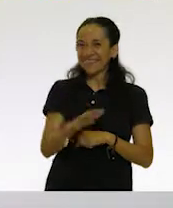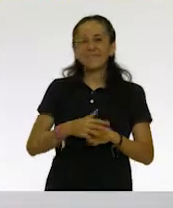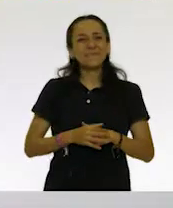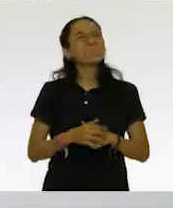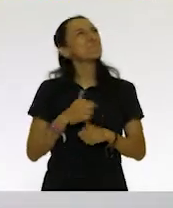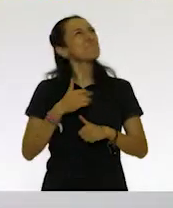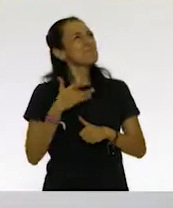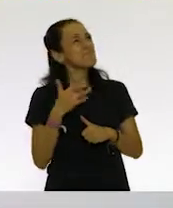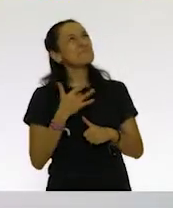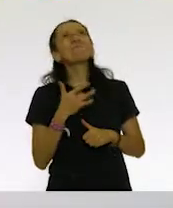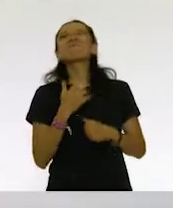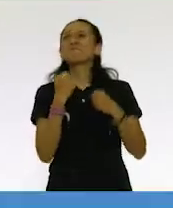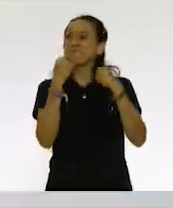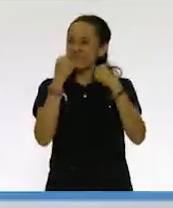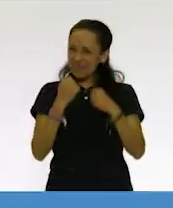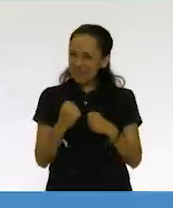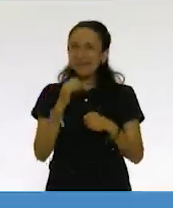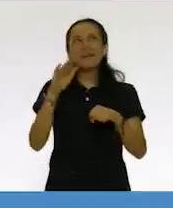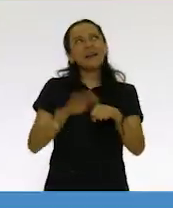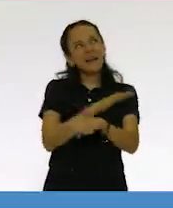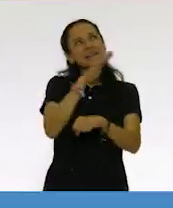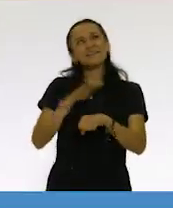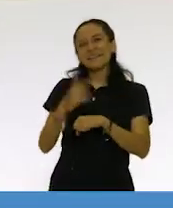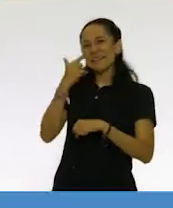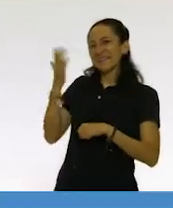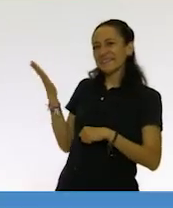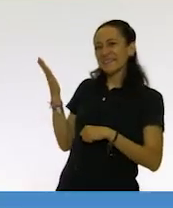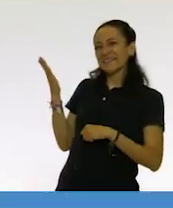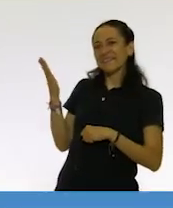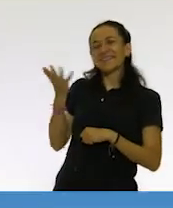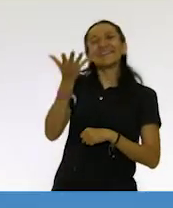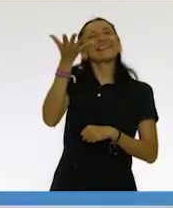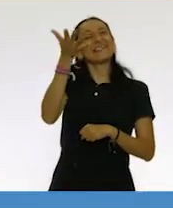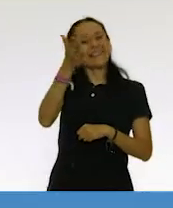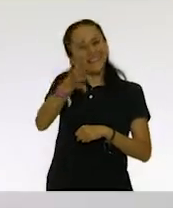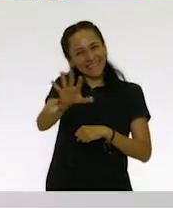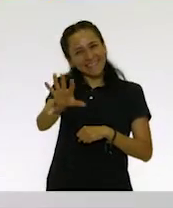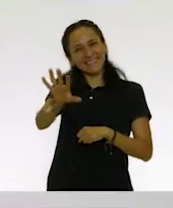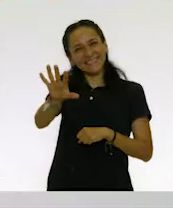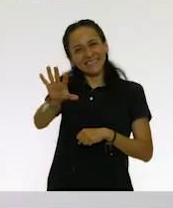Me voy a sacar un 10.